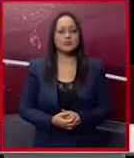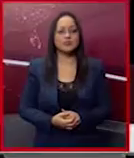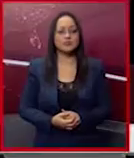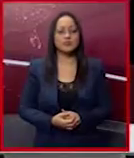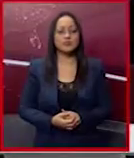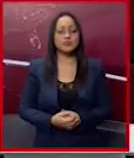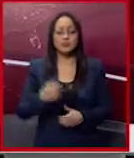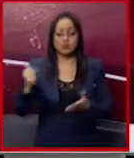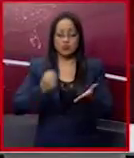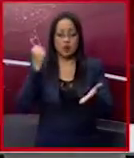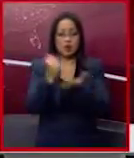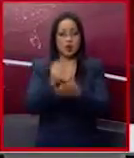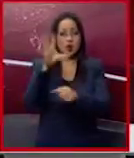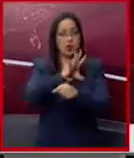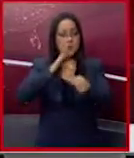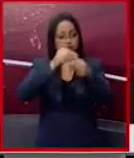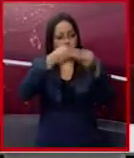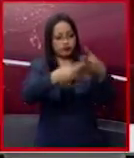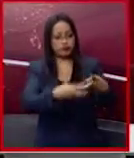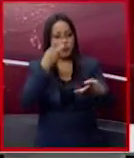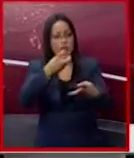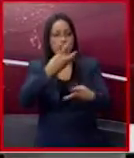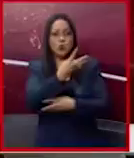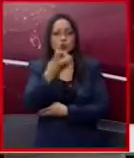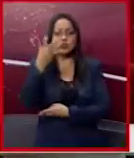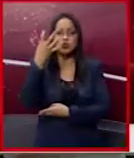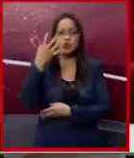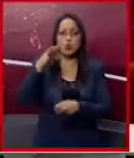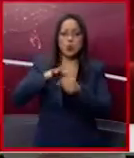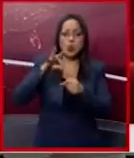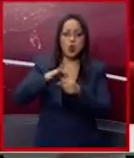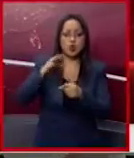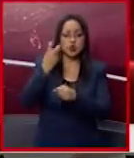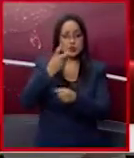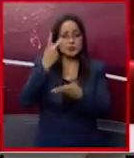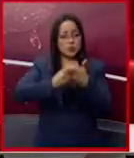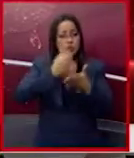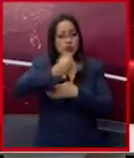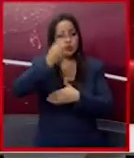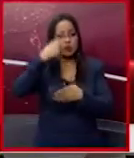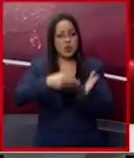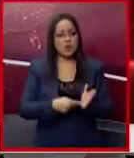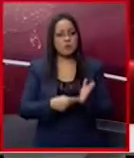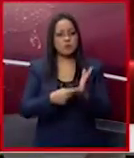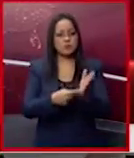Aprobado en lo general y en lo particular por 400 votos el proyecto de decreto por el que se